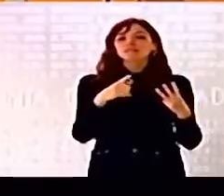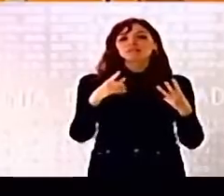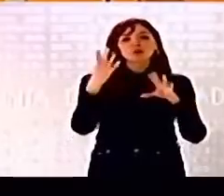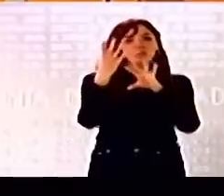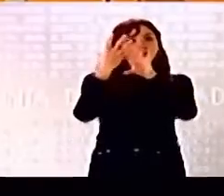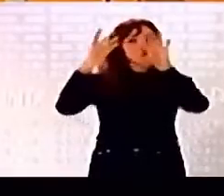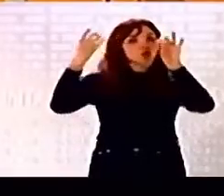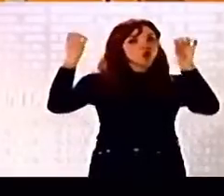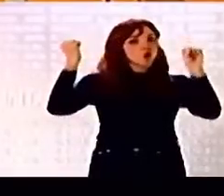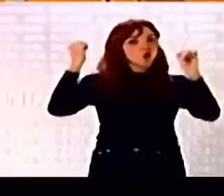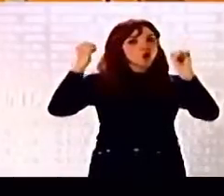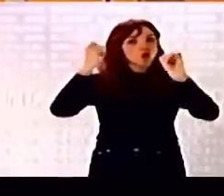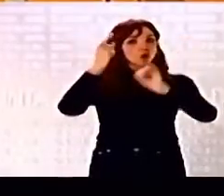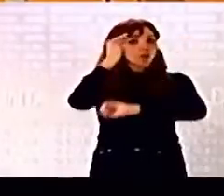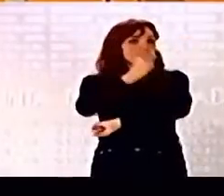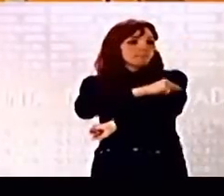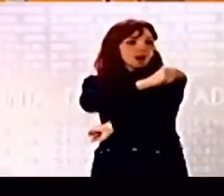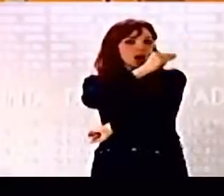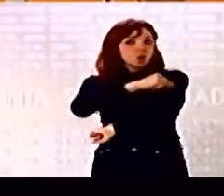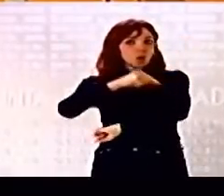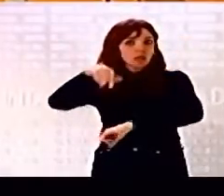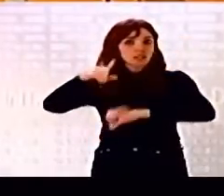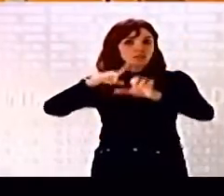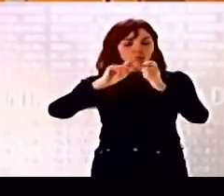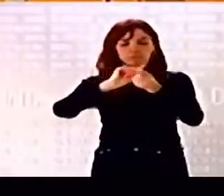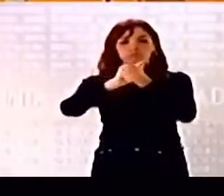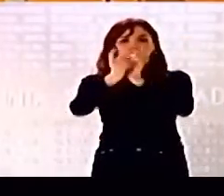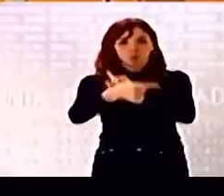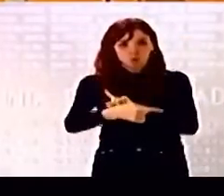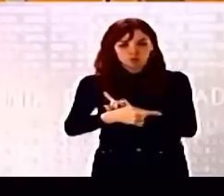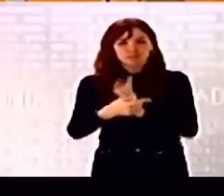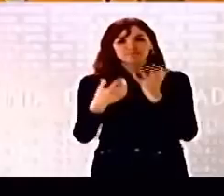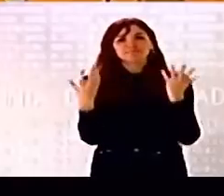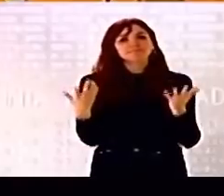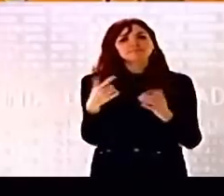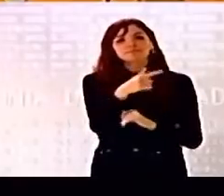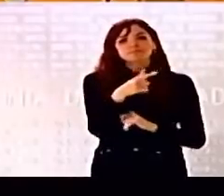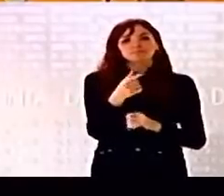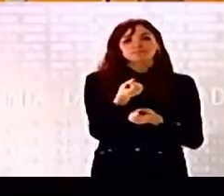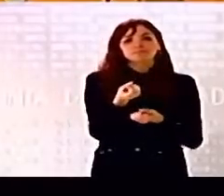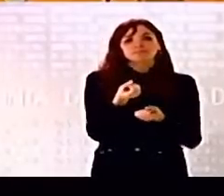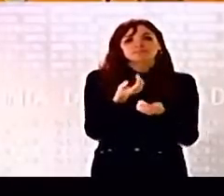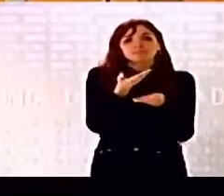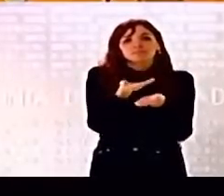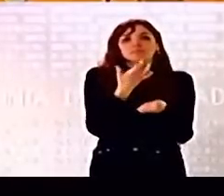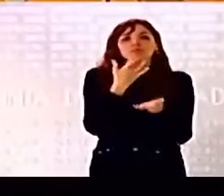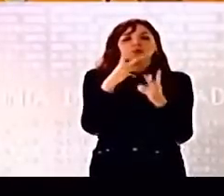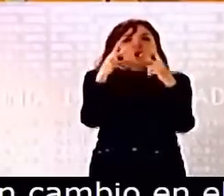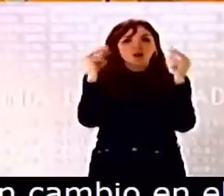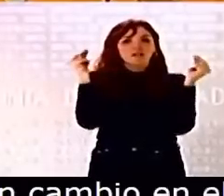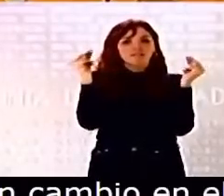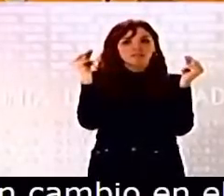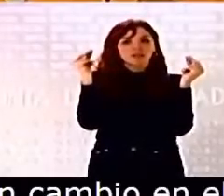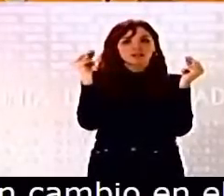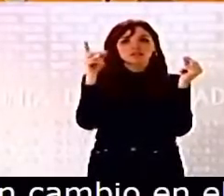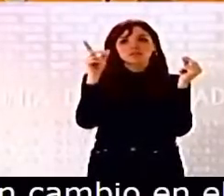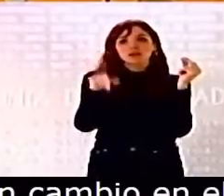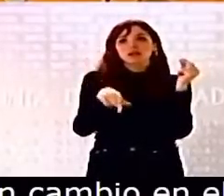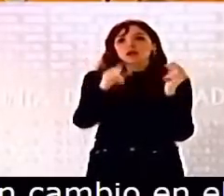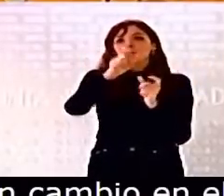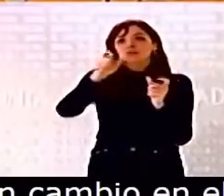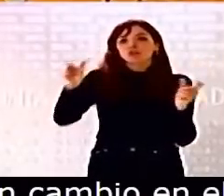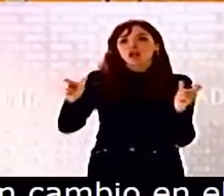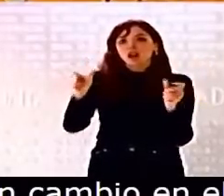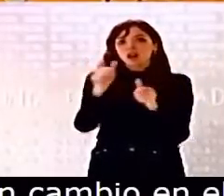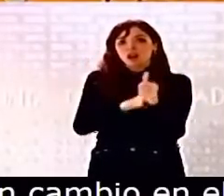protocolo de vacunación de Extremadura, que igualaría a los enfermeros con los cargos al personal en primera